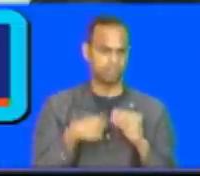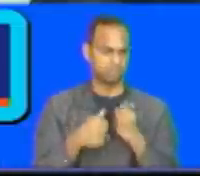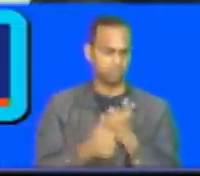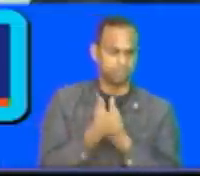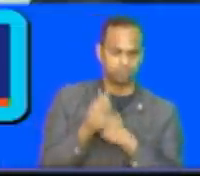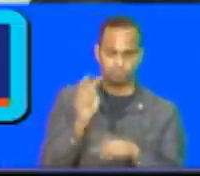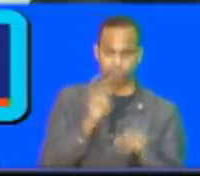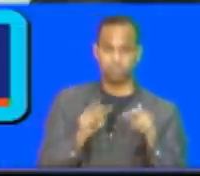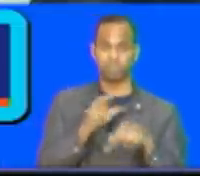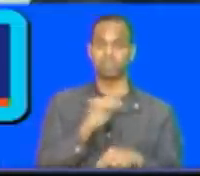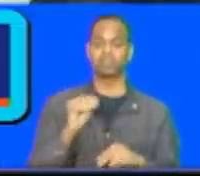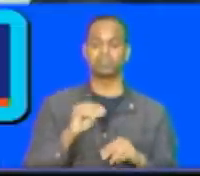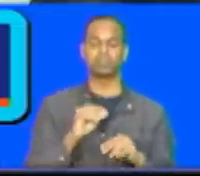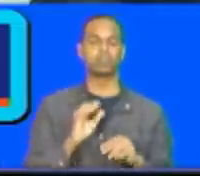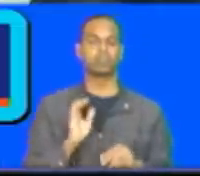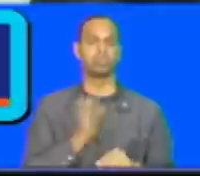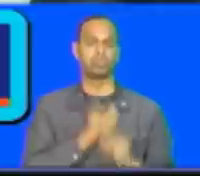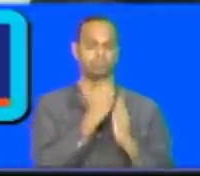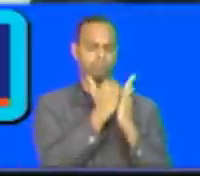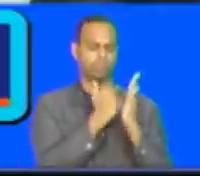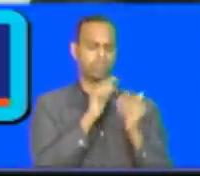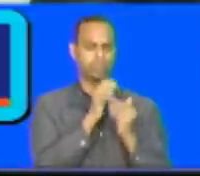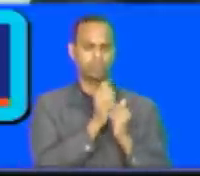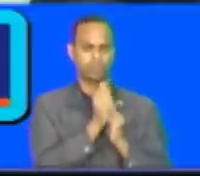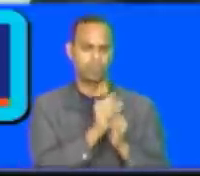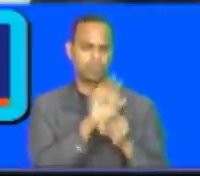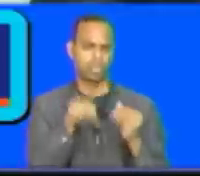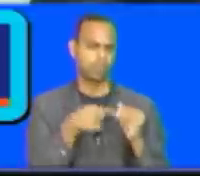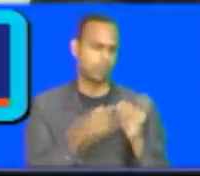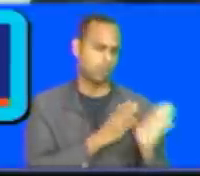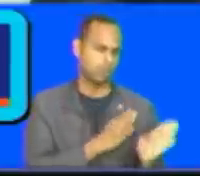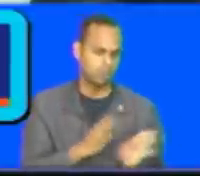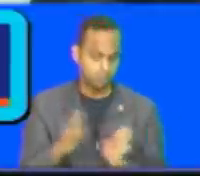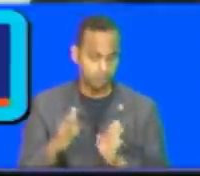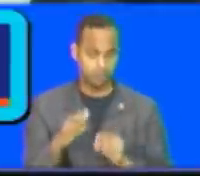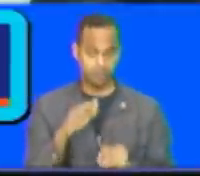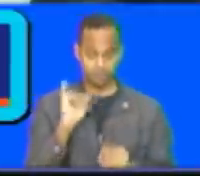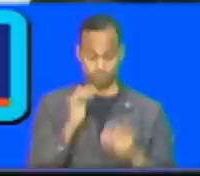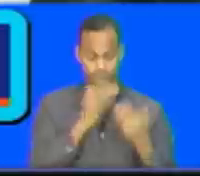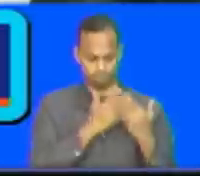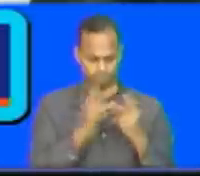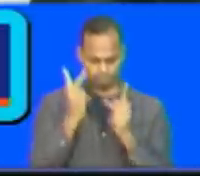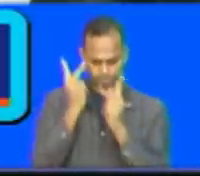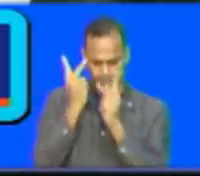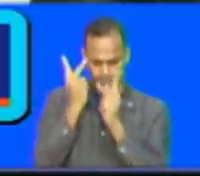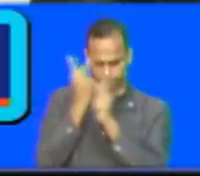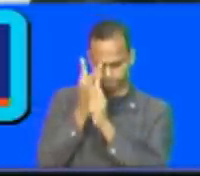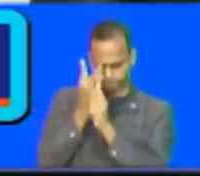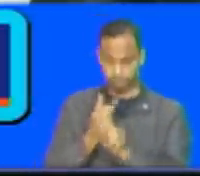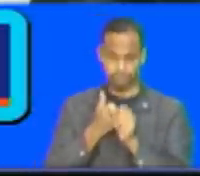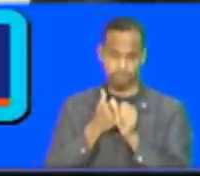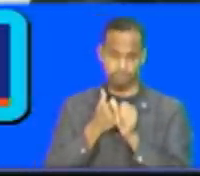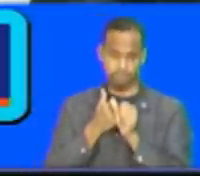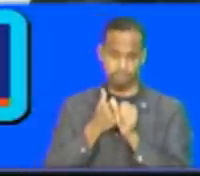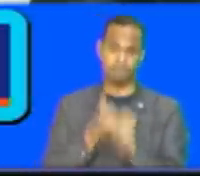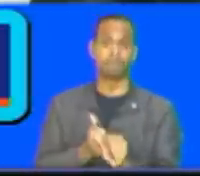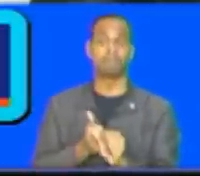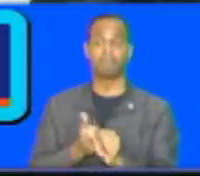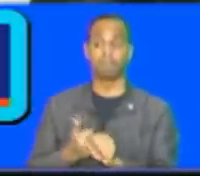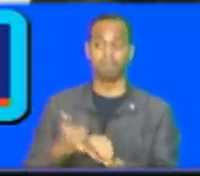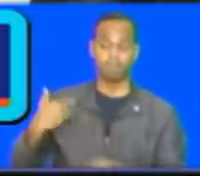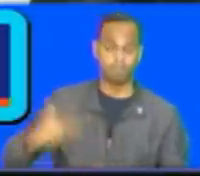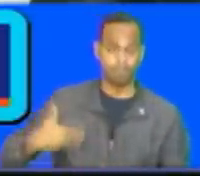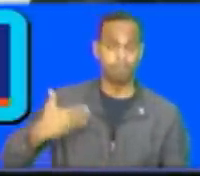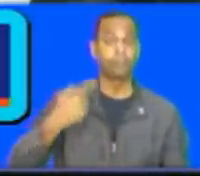nuestro manual de organización. Son proyecciones que se han venido cumpliendo minuto a minuto,